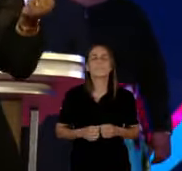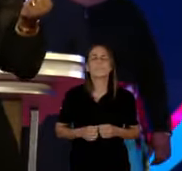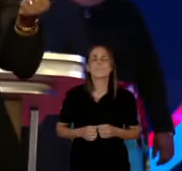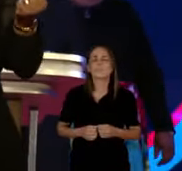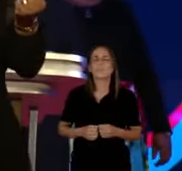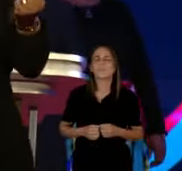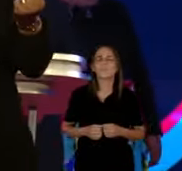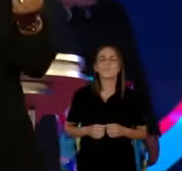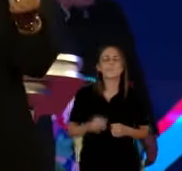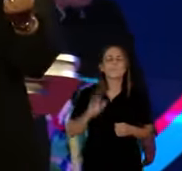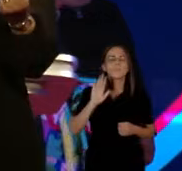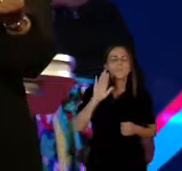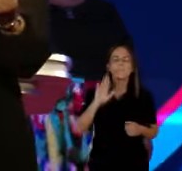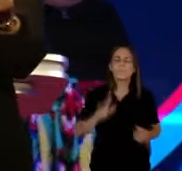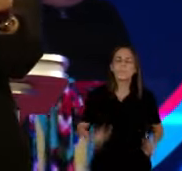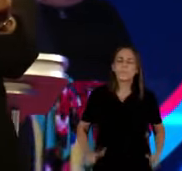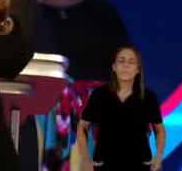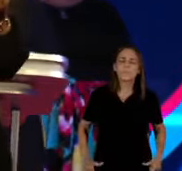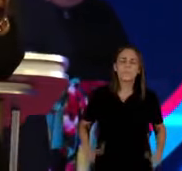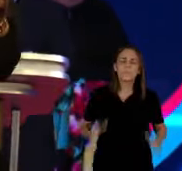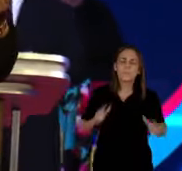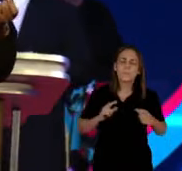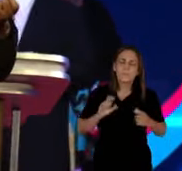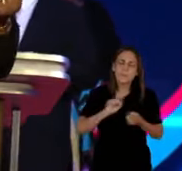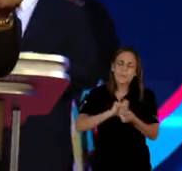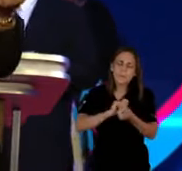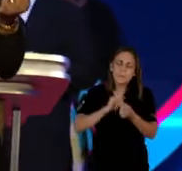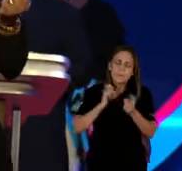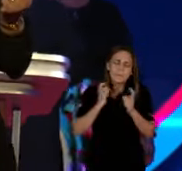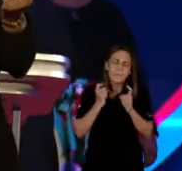y tu vida